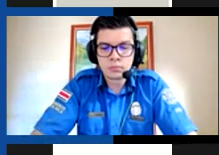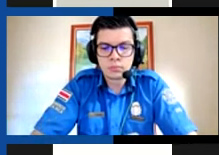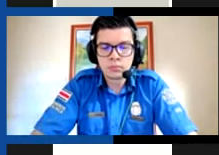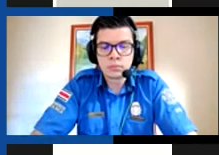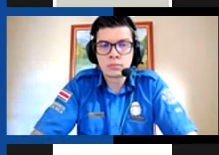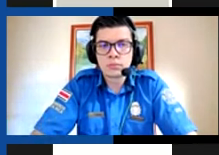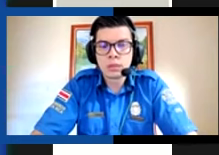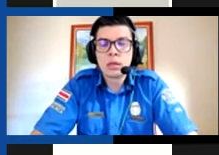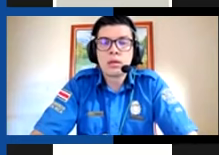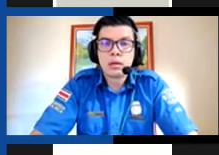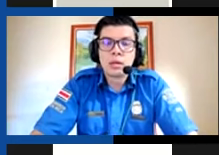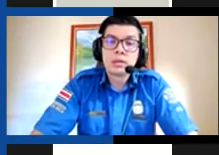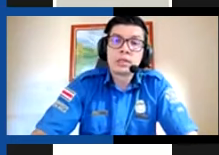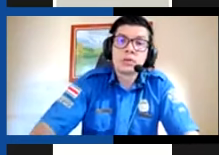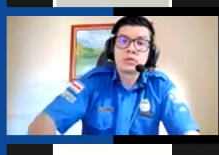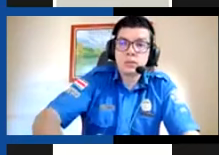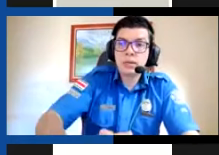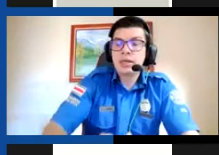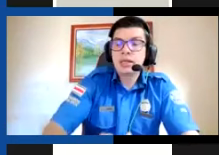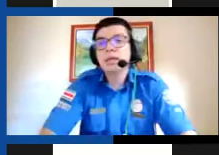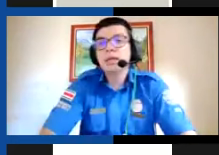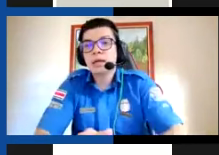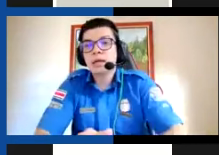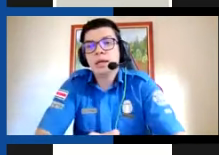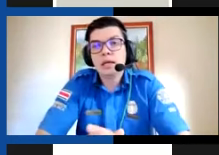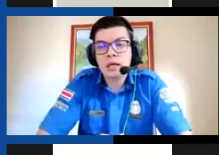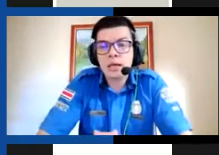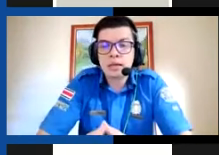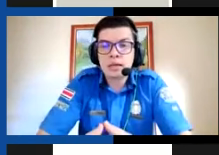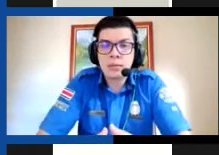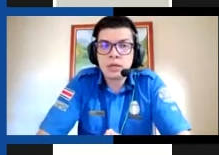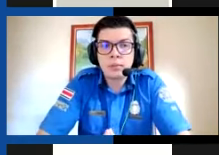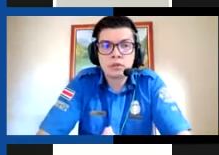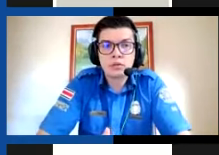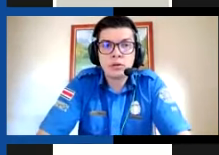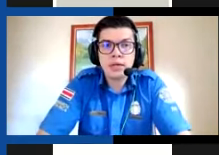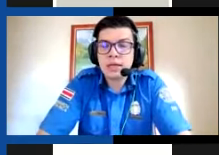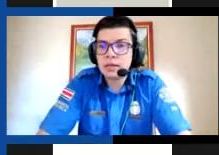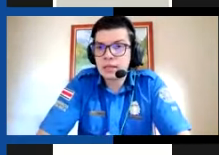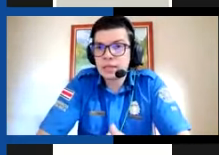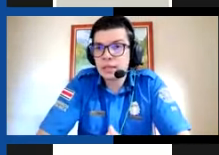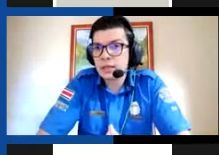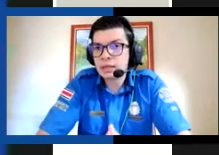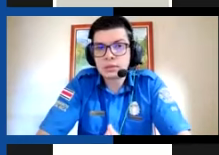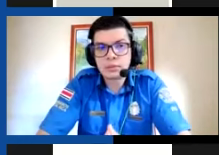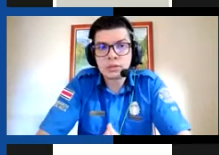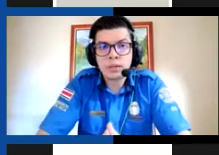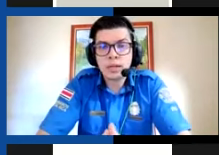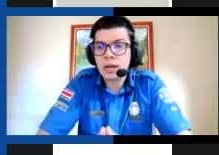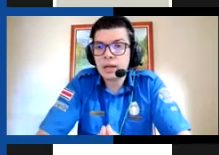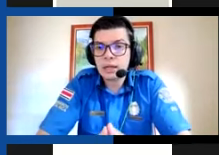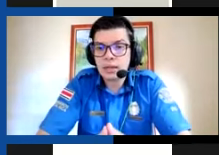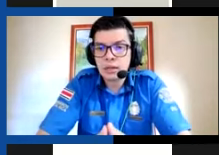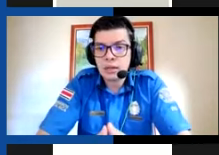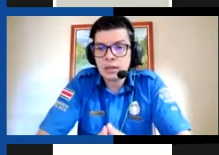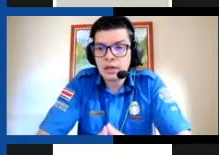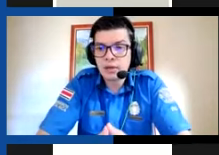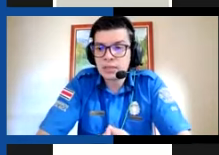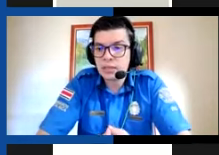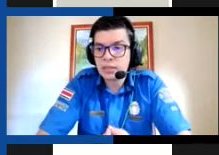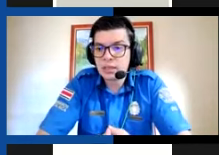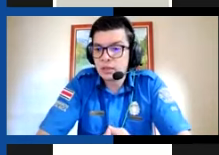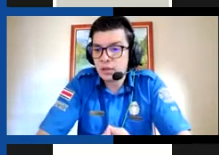servicio. Sí, justamente ahí ya entramos, digamos, en un debate interesante que es similar al